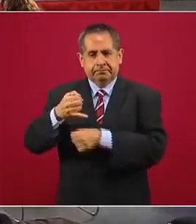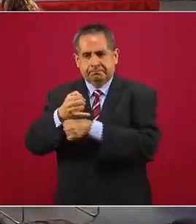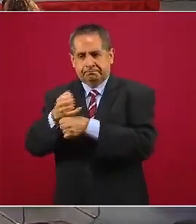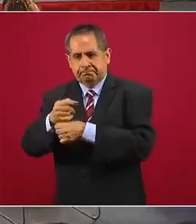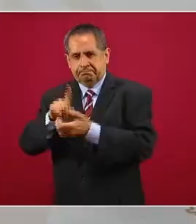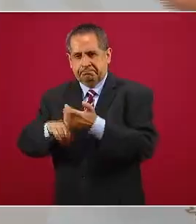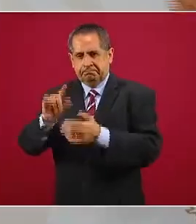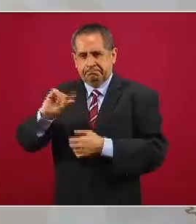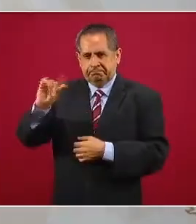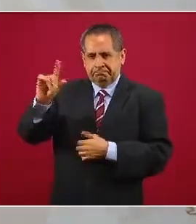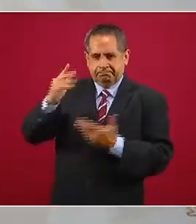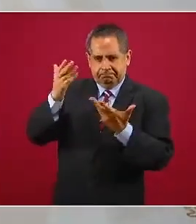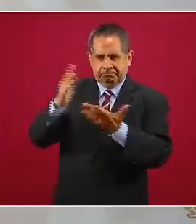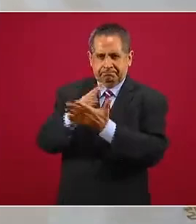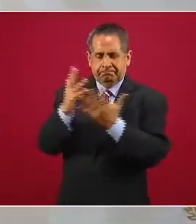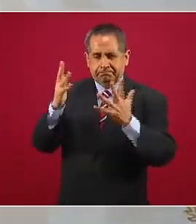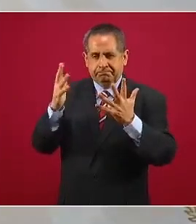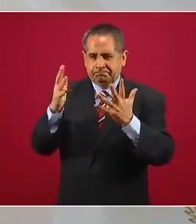investigadores.